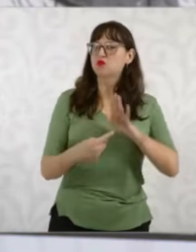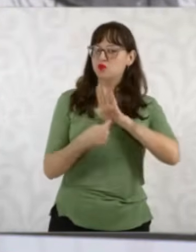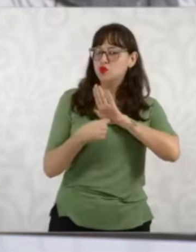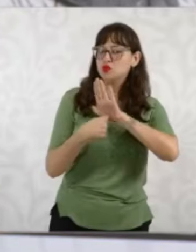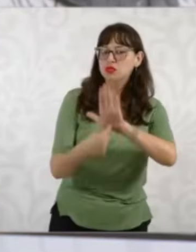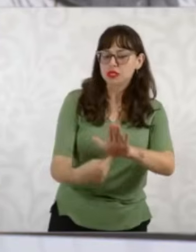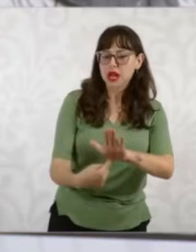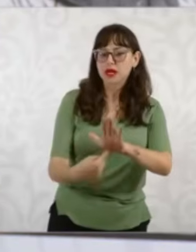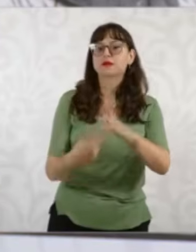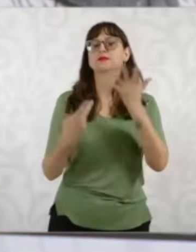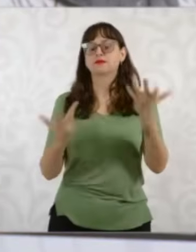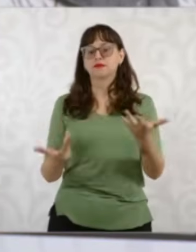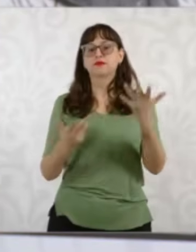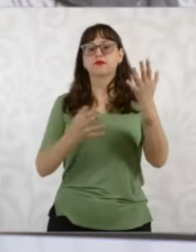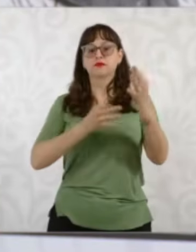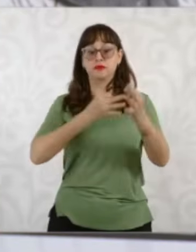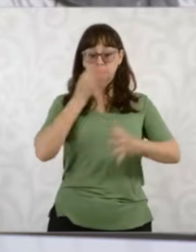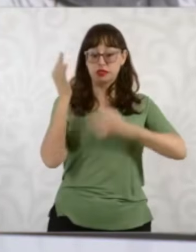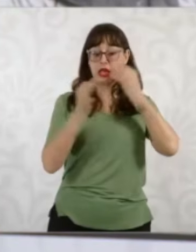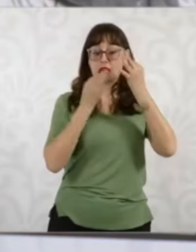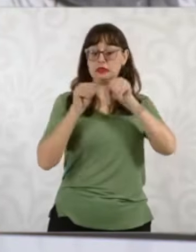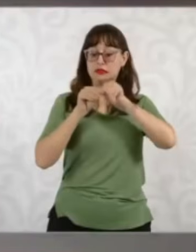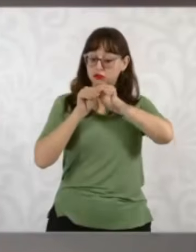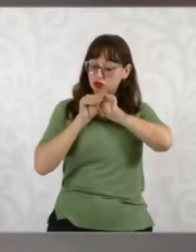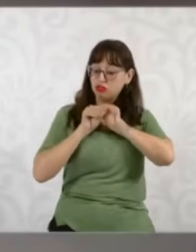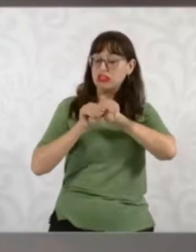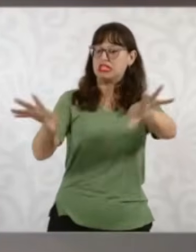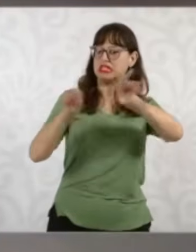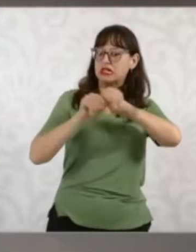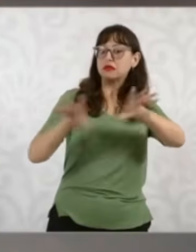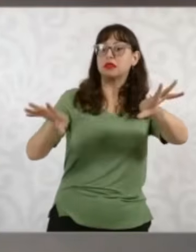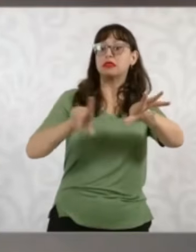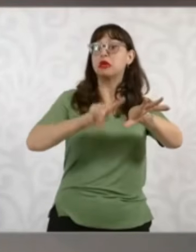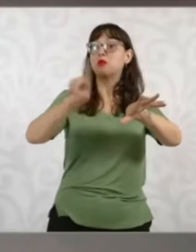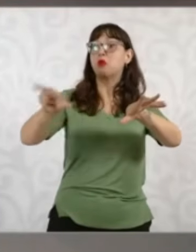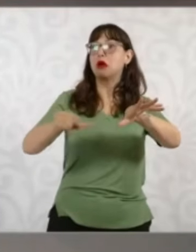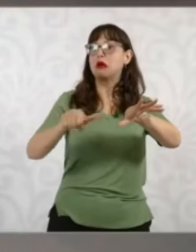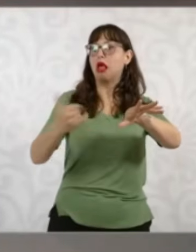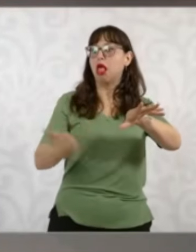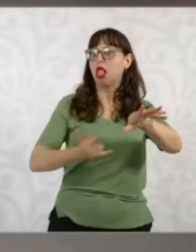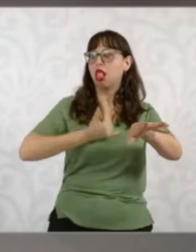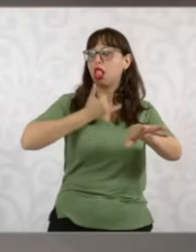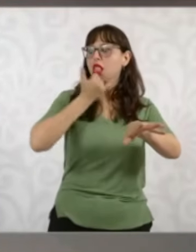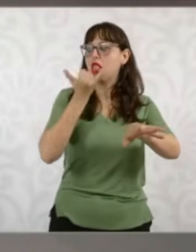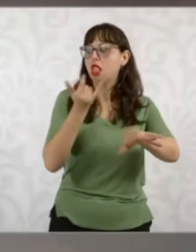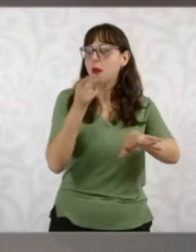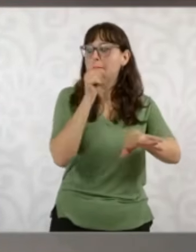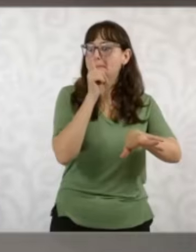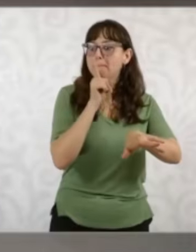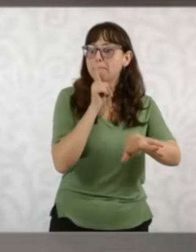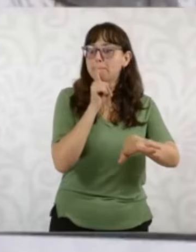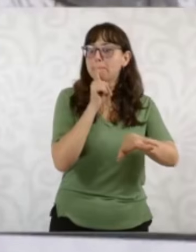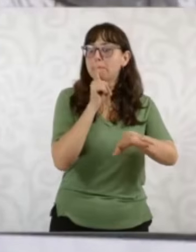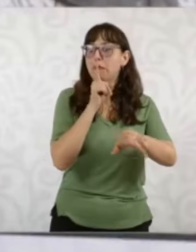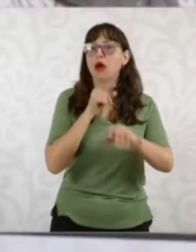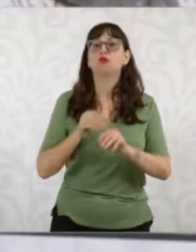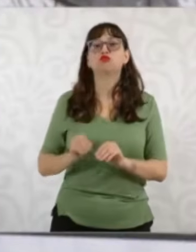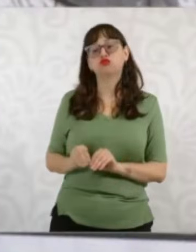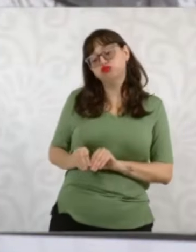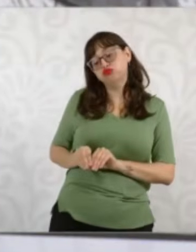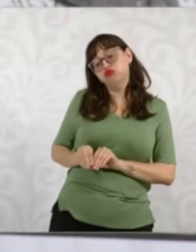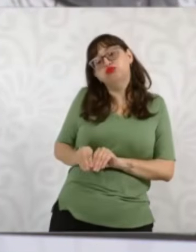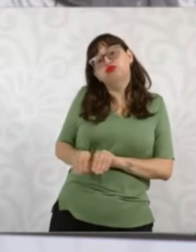y cómo se difunde una rectificación. Todo esto tiene que ver también con